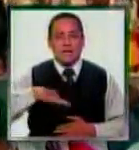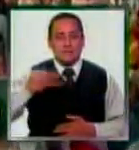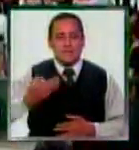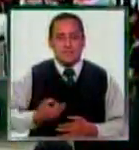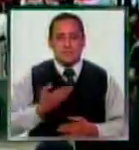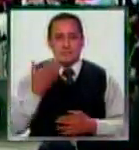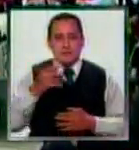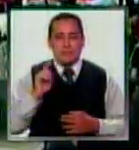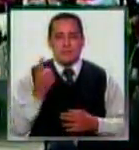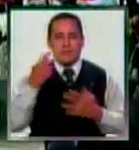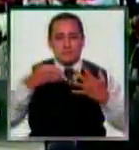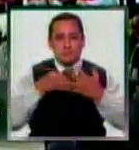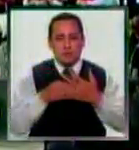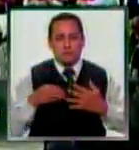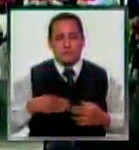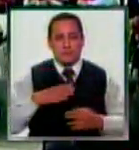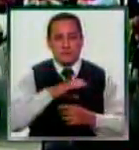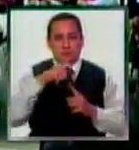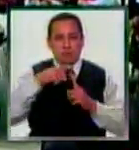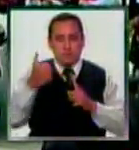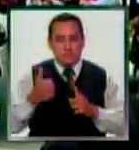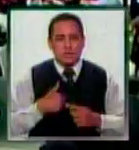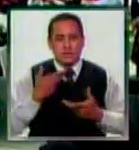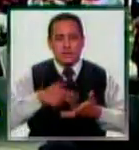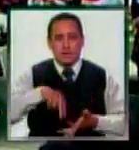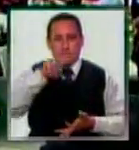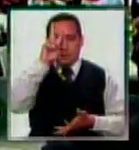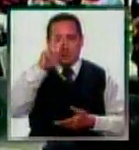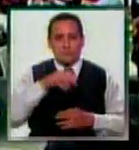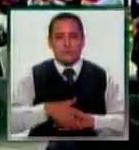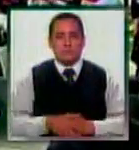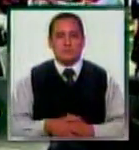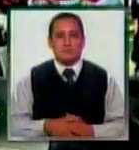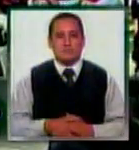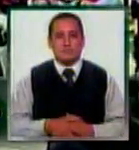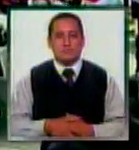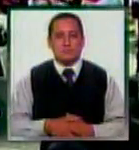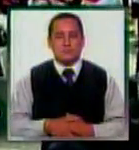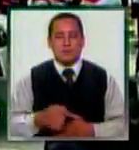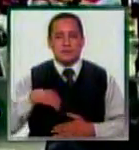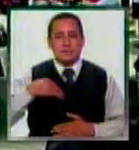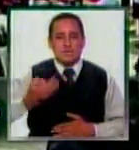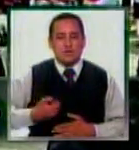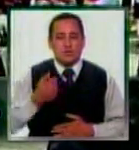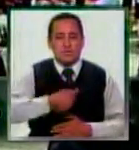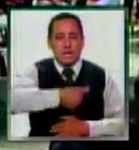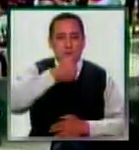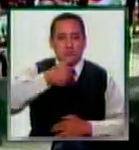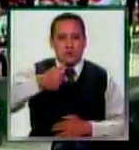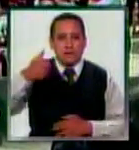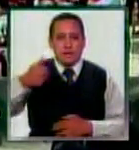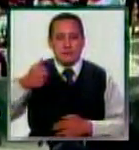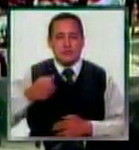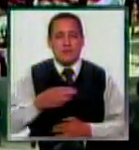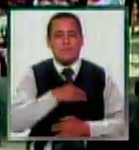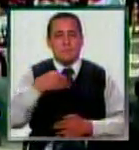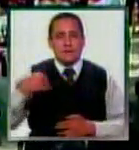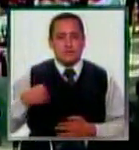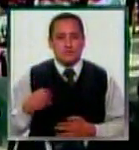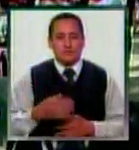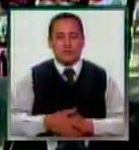excelentísima primera dama de nuestra República del Perú, señores autoridades,